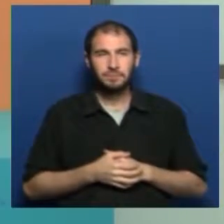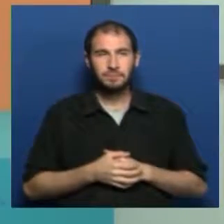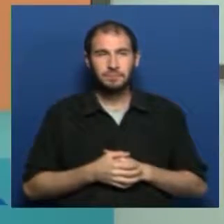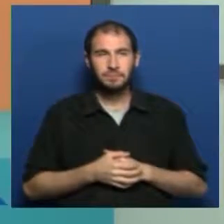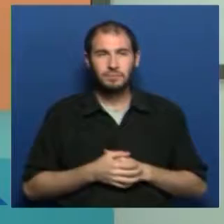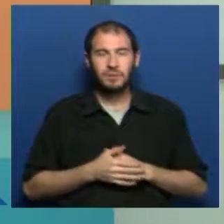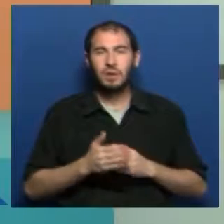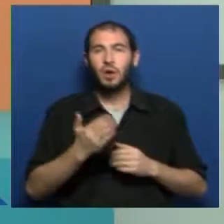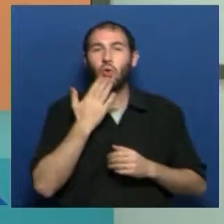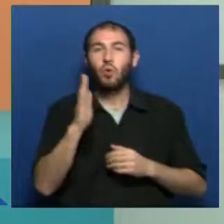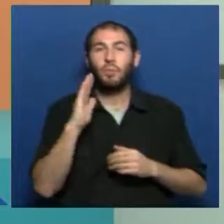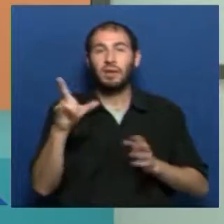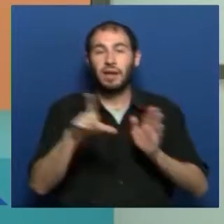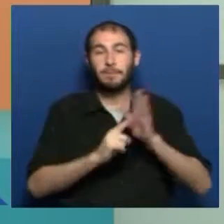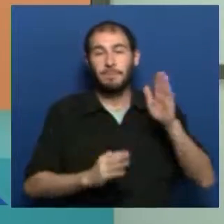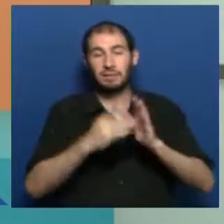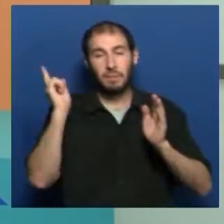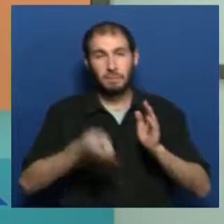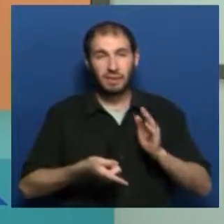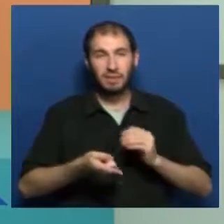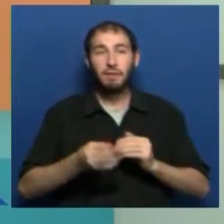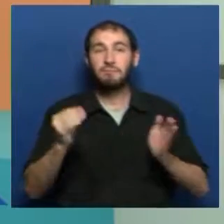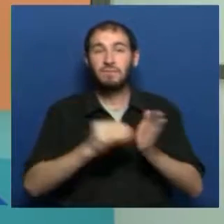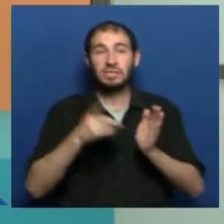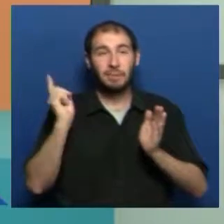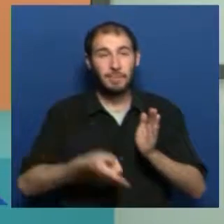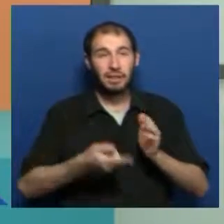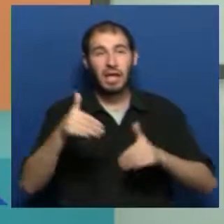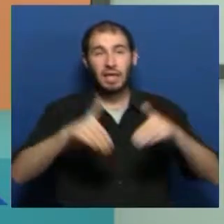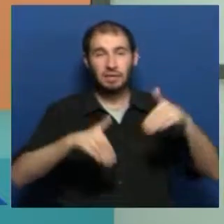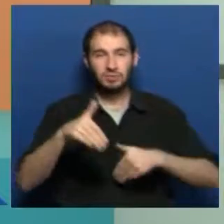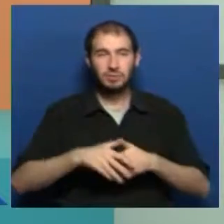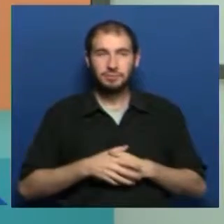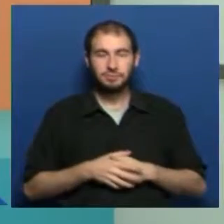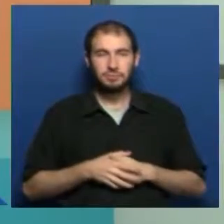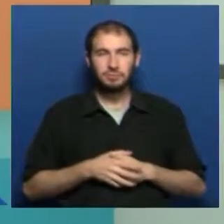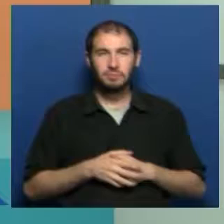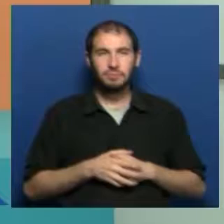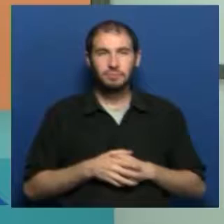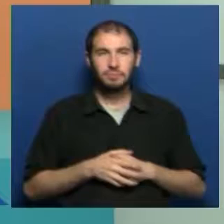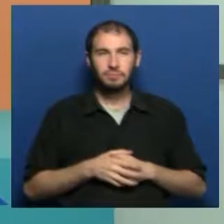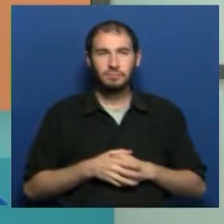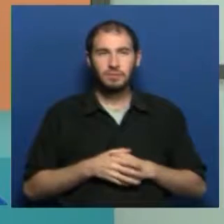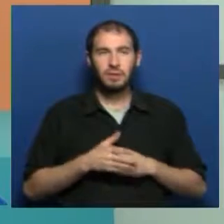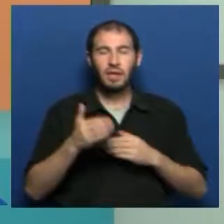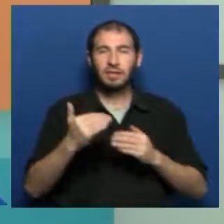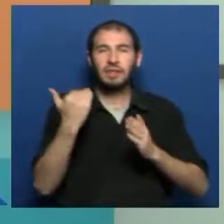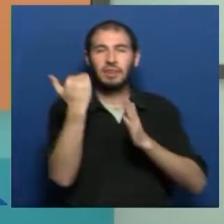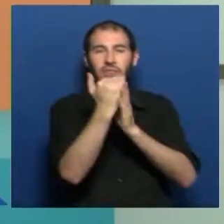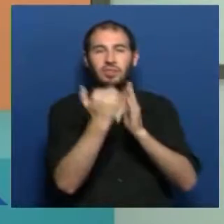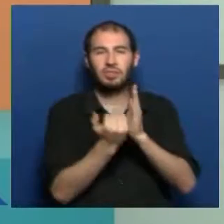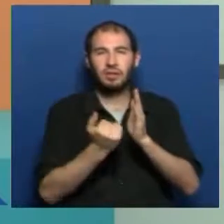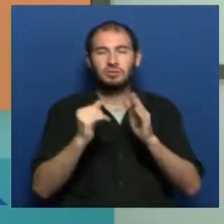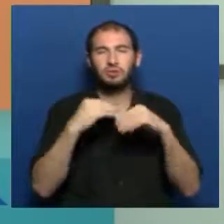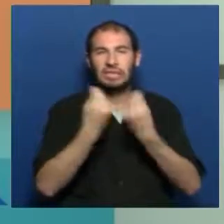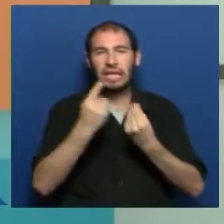el cumplir con un mandato constitucional que era fijar fecha para las elecciones, dar un decálogo